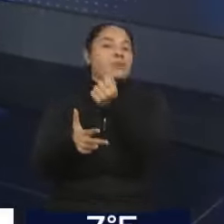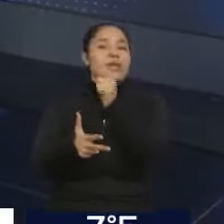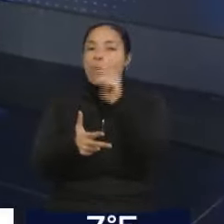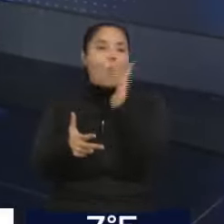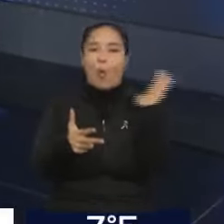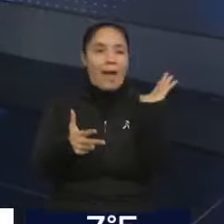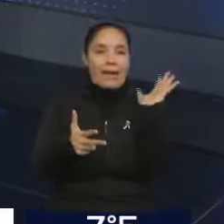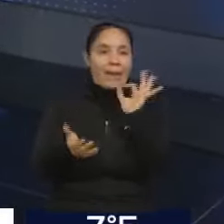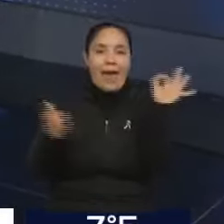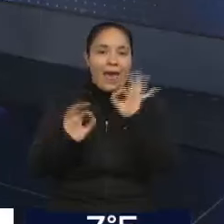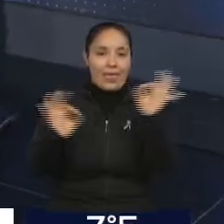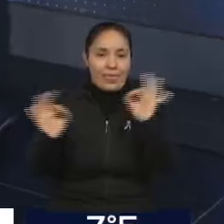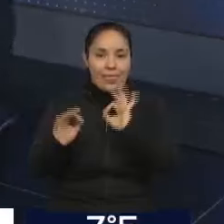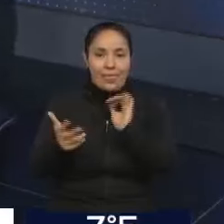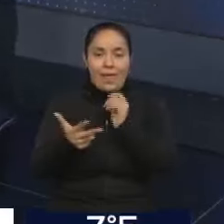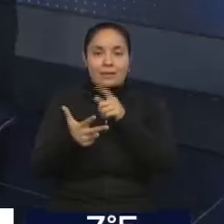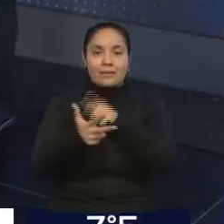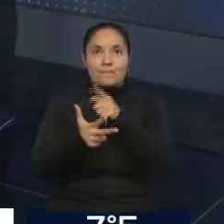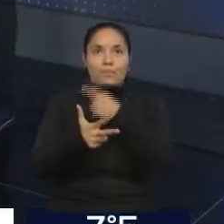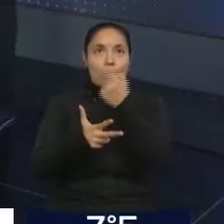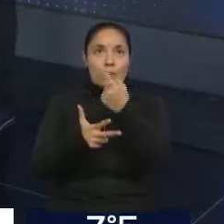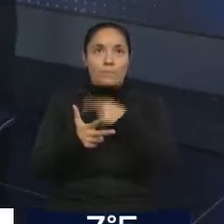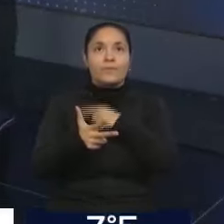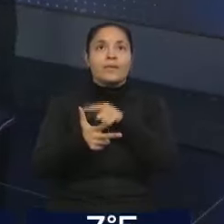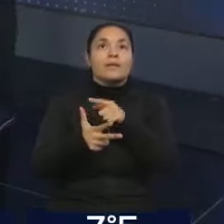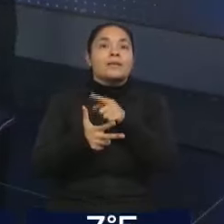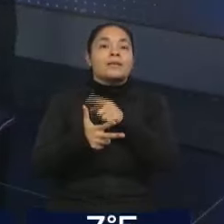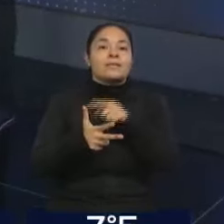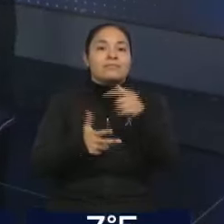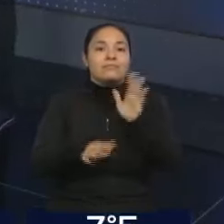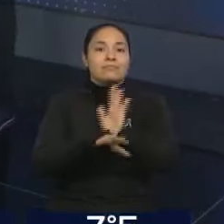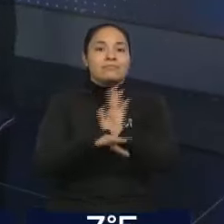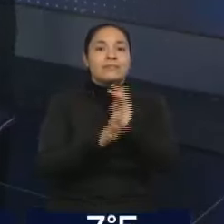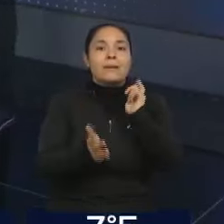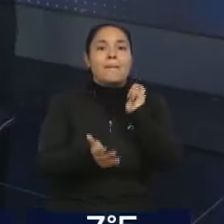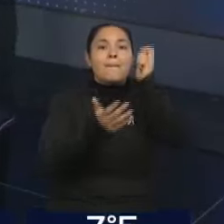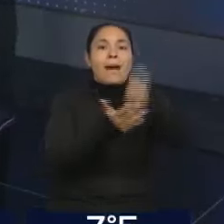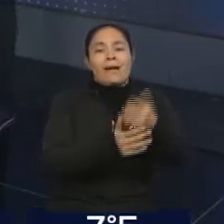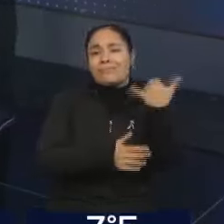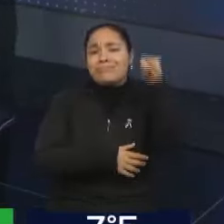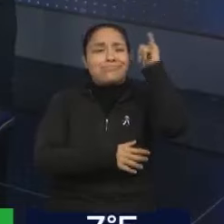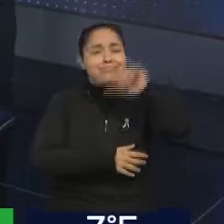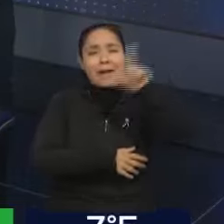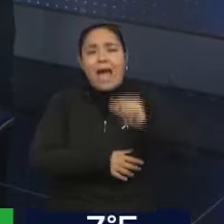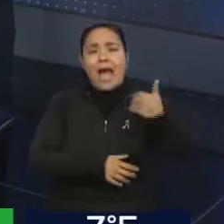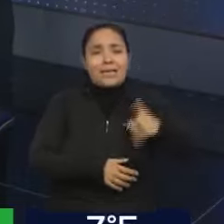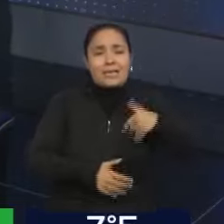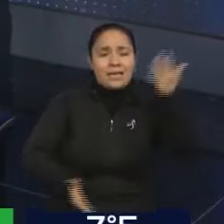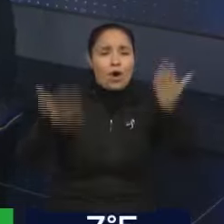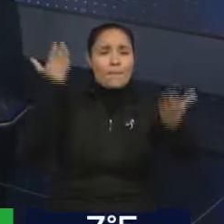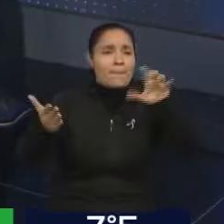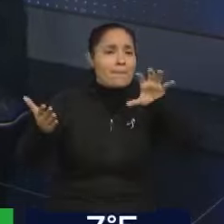subsidio de ninguna naturaleza. Tal cual. Es la tercera tarifa más alta del país. Acá, ¿cuál es la tarifa promedio a nivel